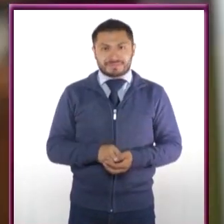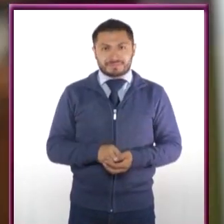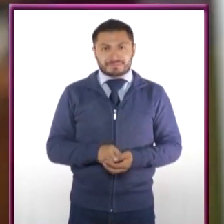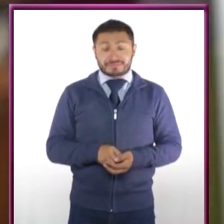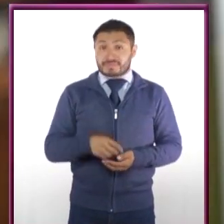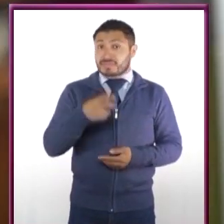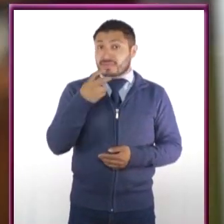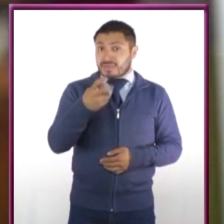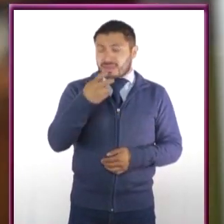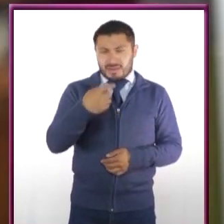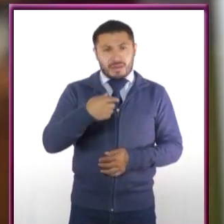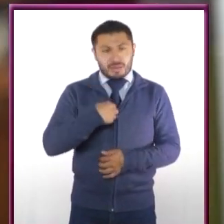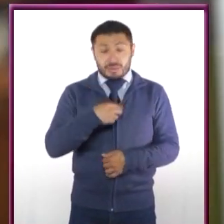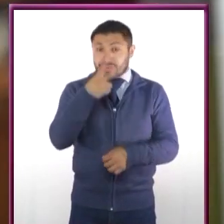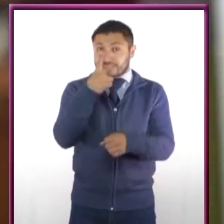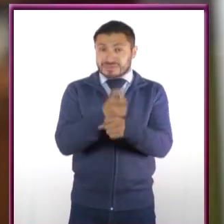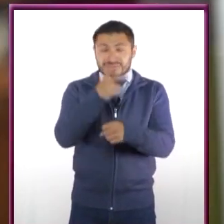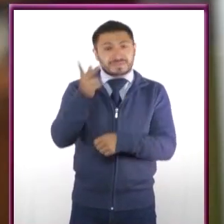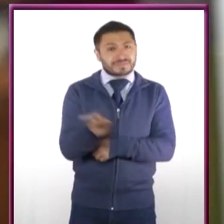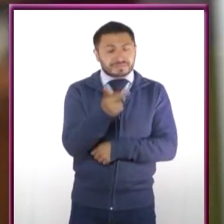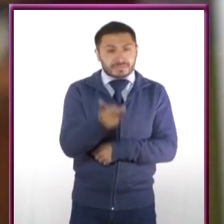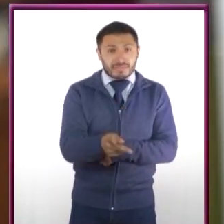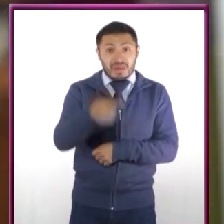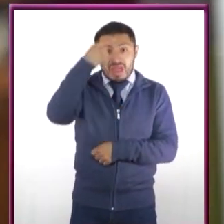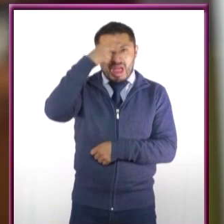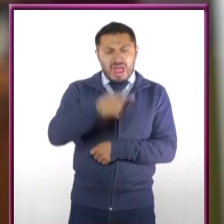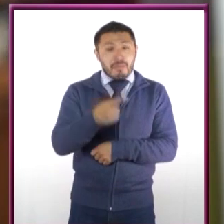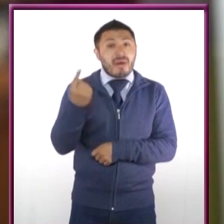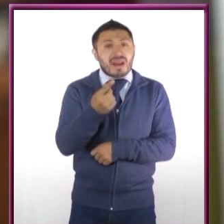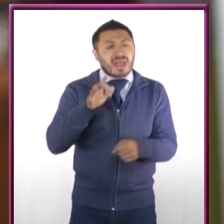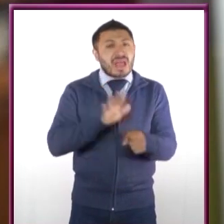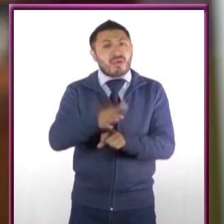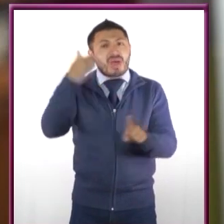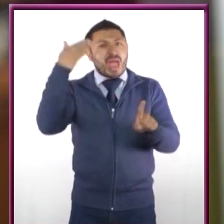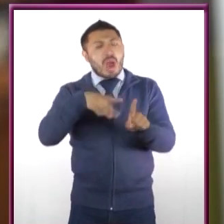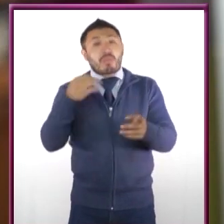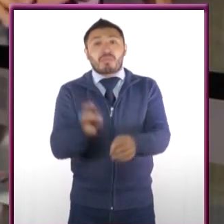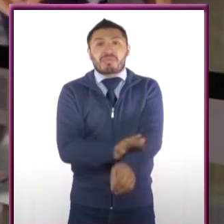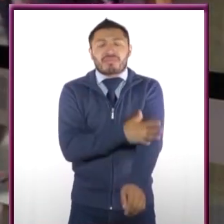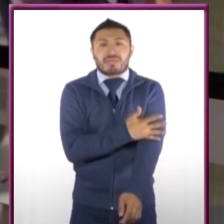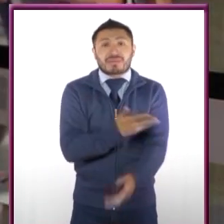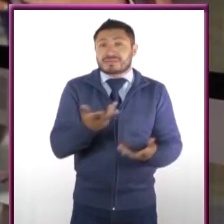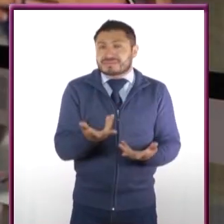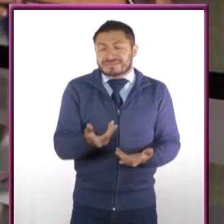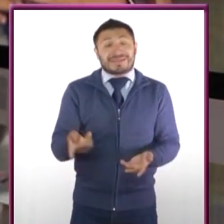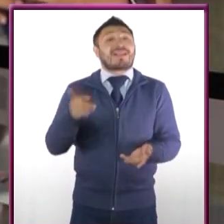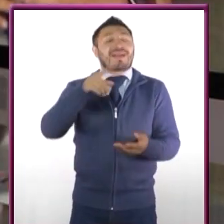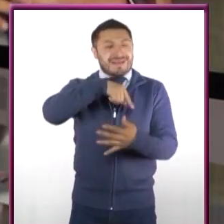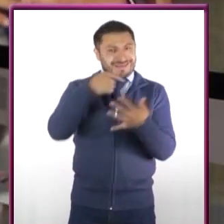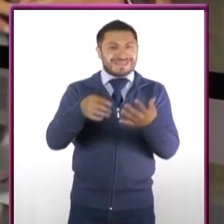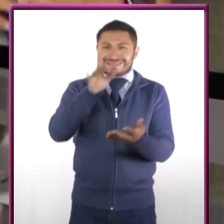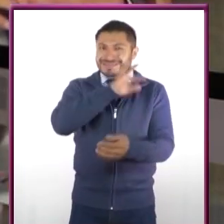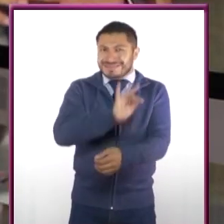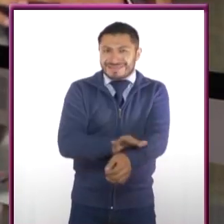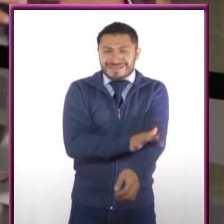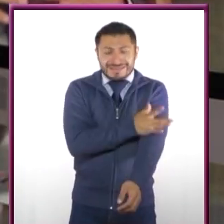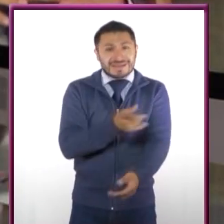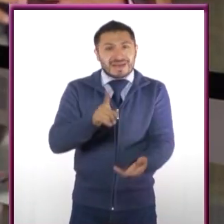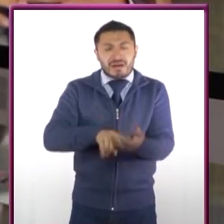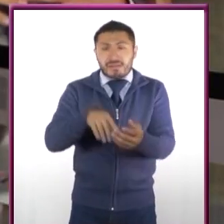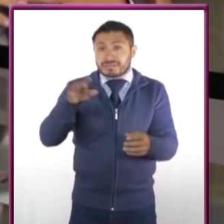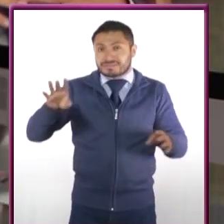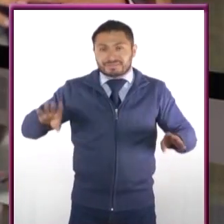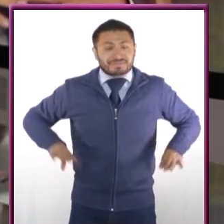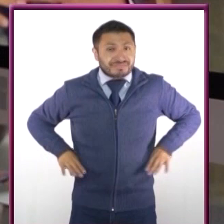también. Y justo esa es mi segunda pregunta. ¿Para qué son las emociones? Las emociones cumplen